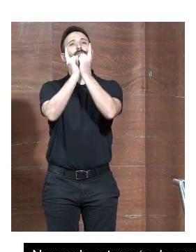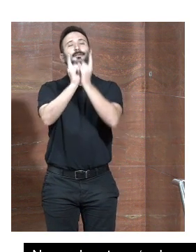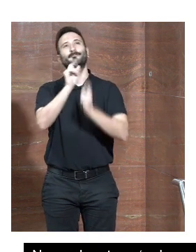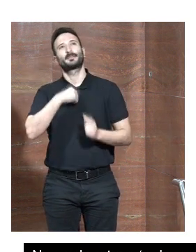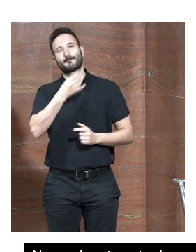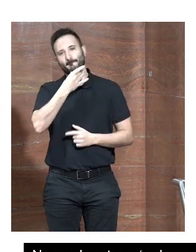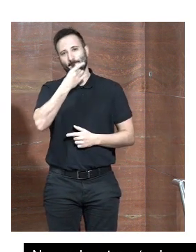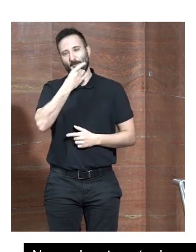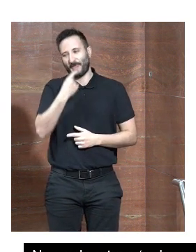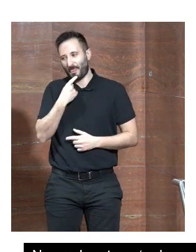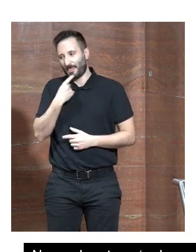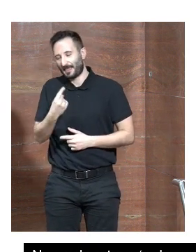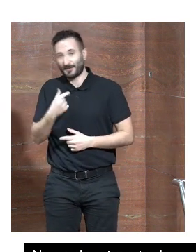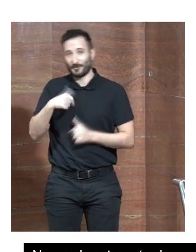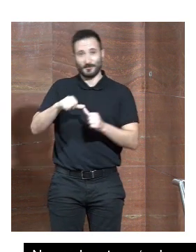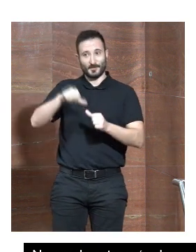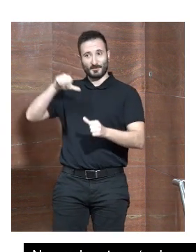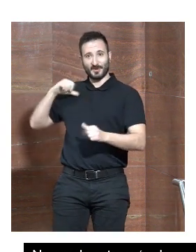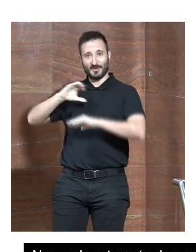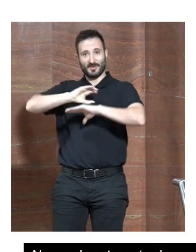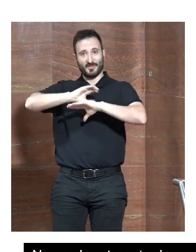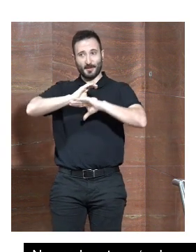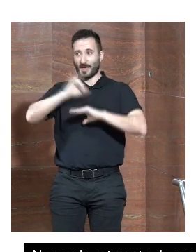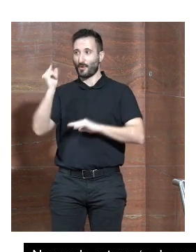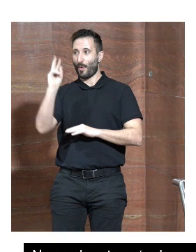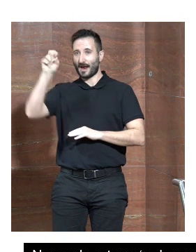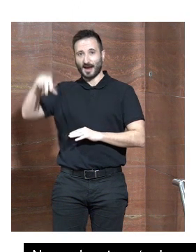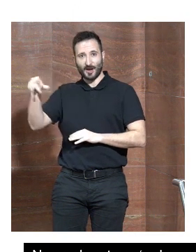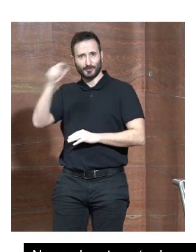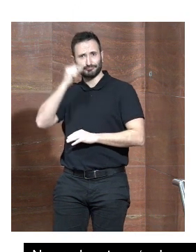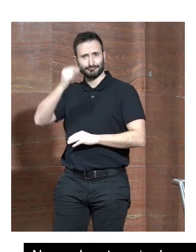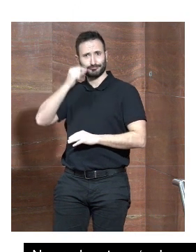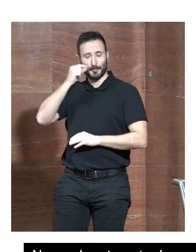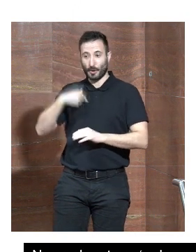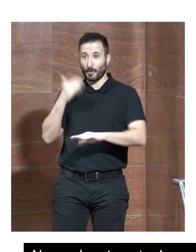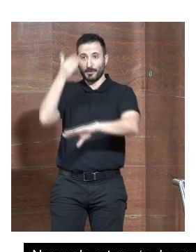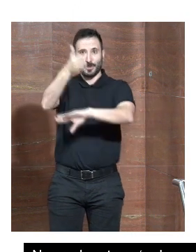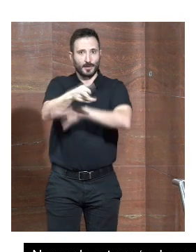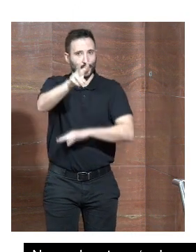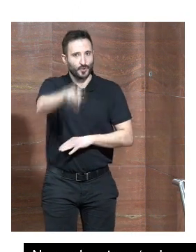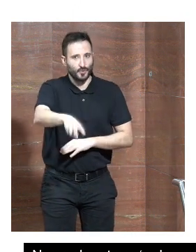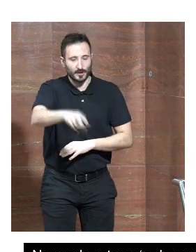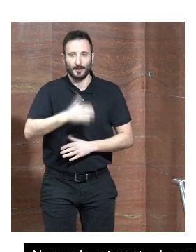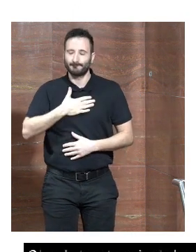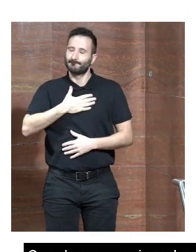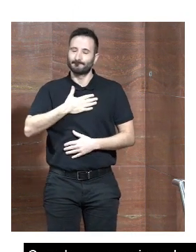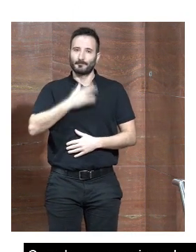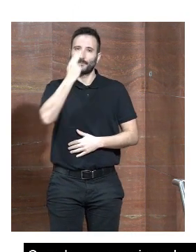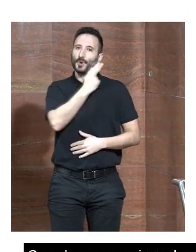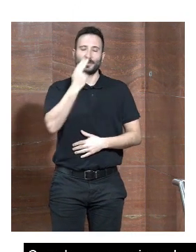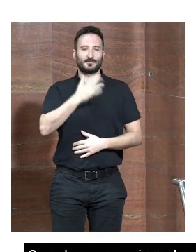con vergüenza, porque yo había oído hablar mucho de este centro a Juan Carlos, pero con vergüenza decía, pero no he venido nunca. Desde luego prometo